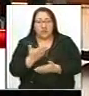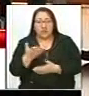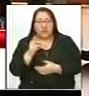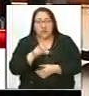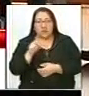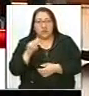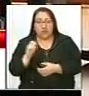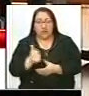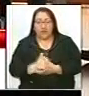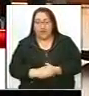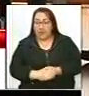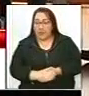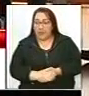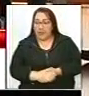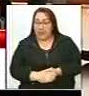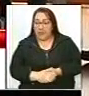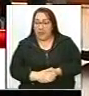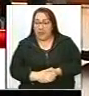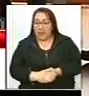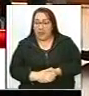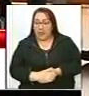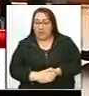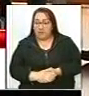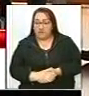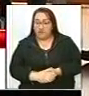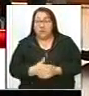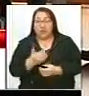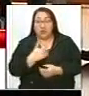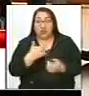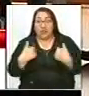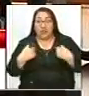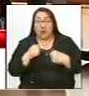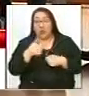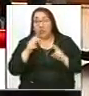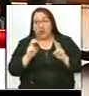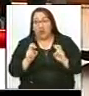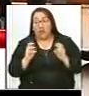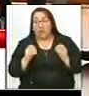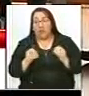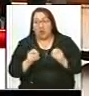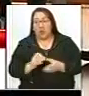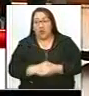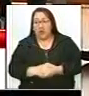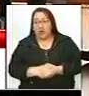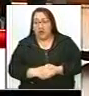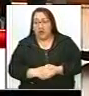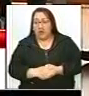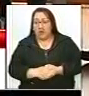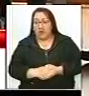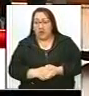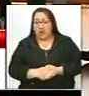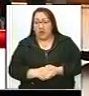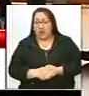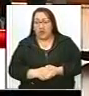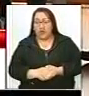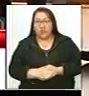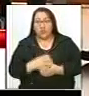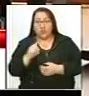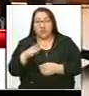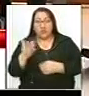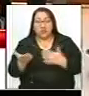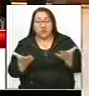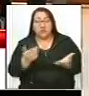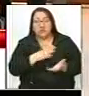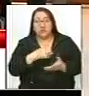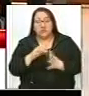JICA. O sea, yo tengo otro tema, ya, además, porque obviamente no, una de las partes es el